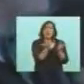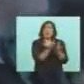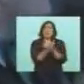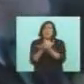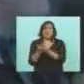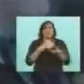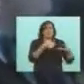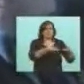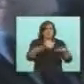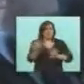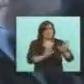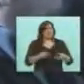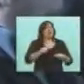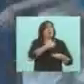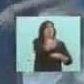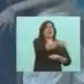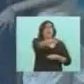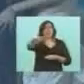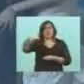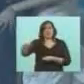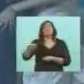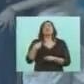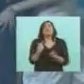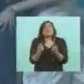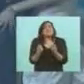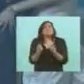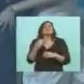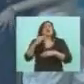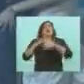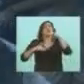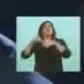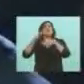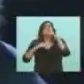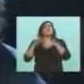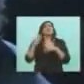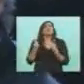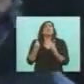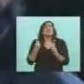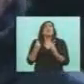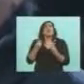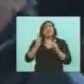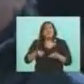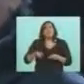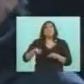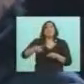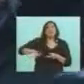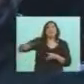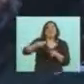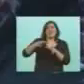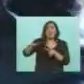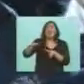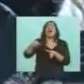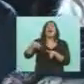principales firmas. También la necesidad de construir una arena en la ciudad que también esté allí y la